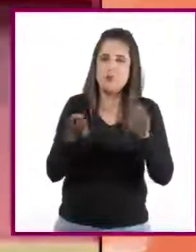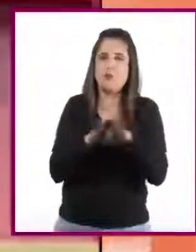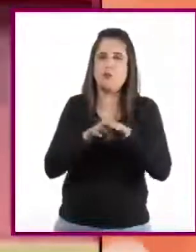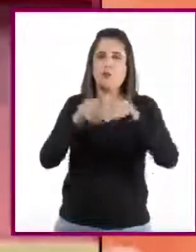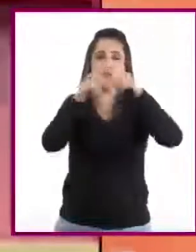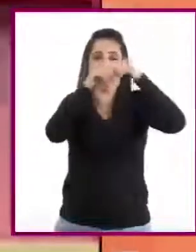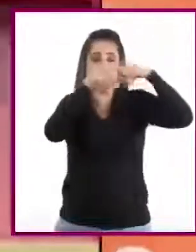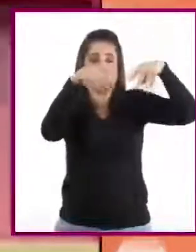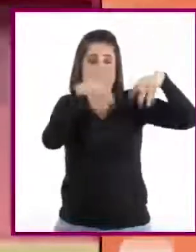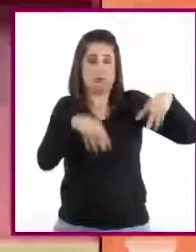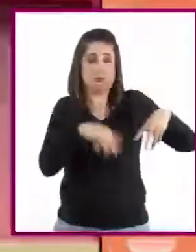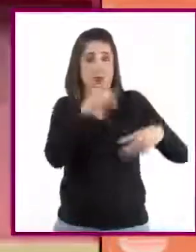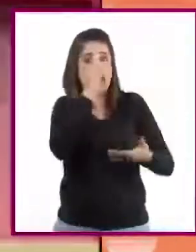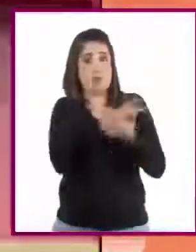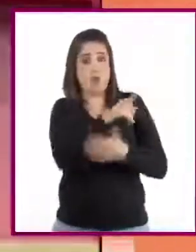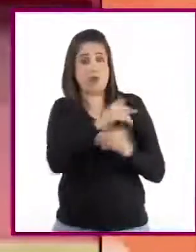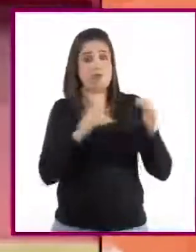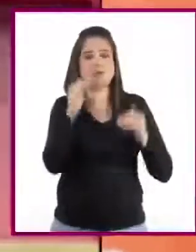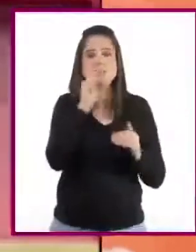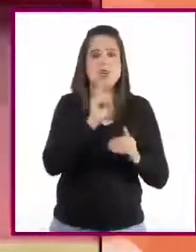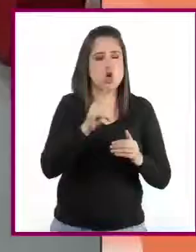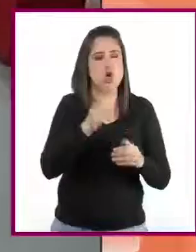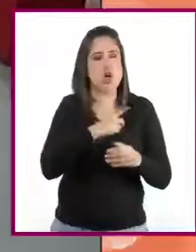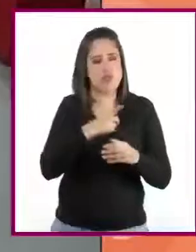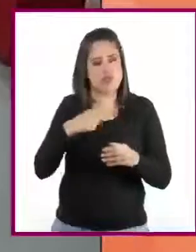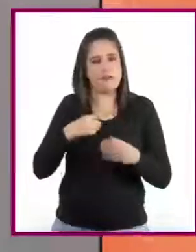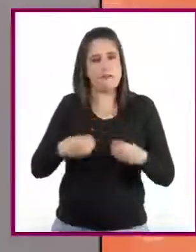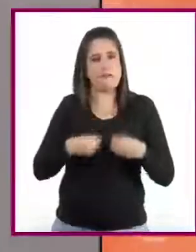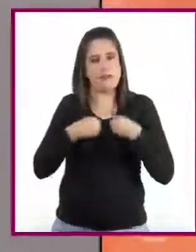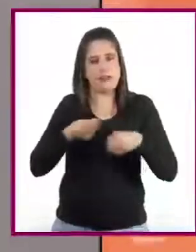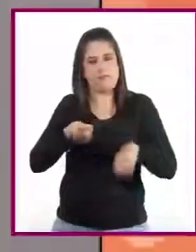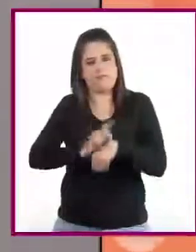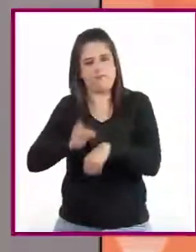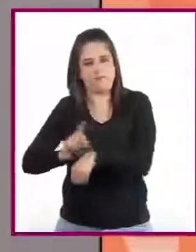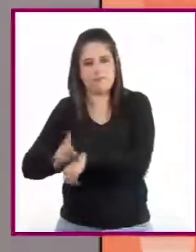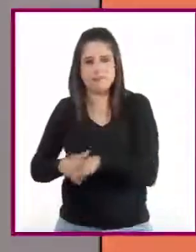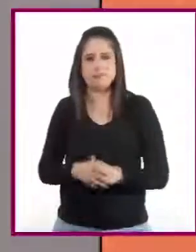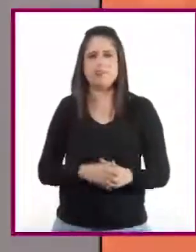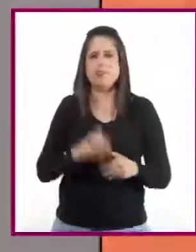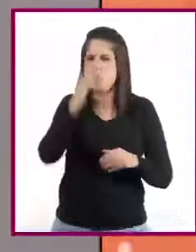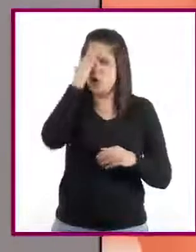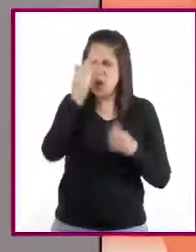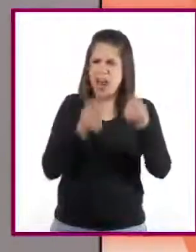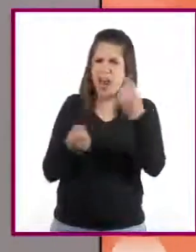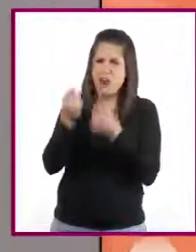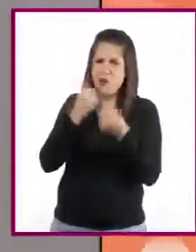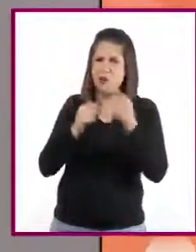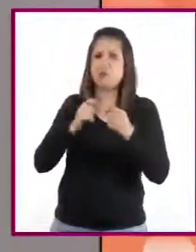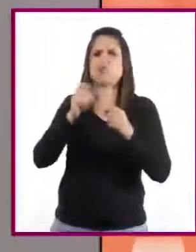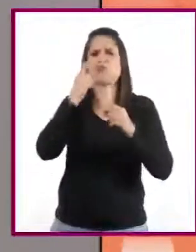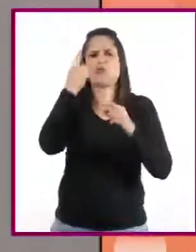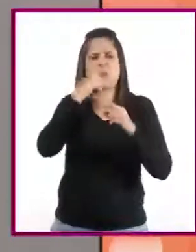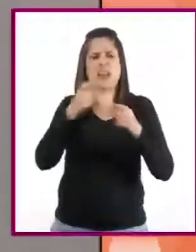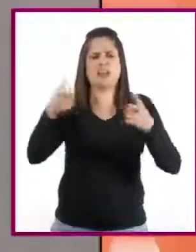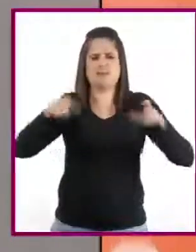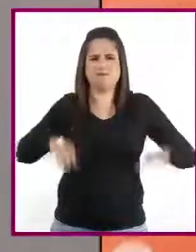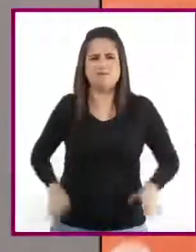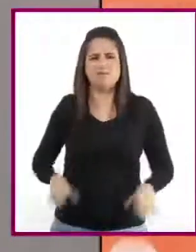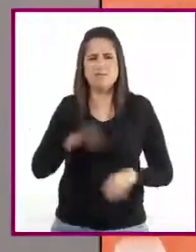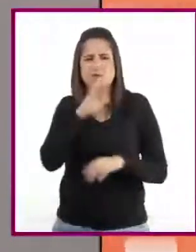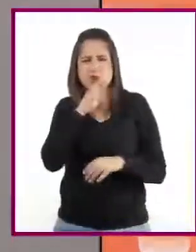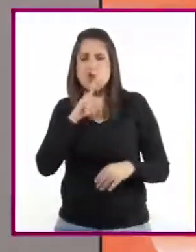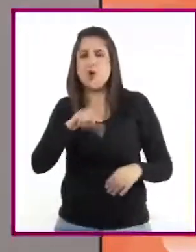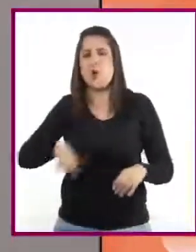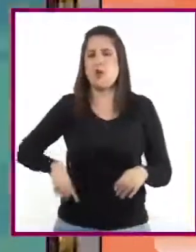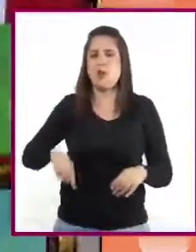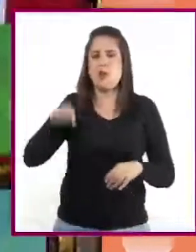sino que tenga vigencia en la vida diaria. Muchas gracias. Conozcamos algunos datos del Índice Nacional de Corrupción y Buen Gobierno de